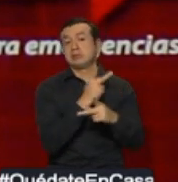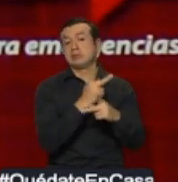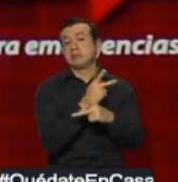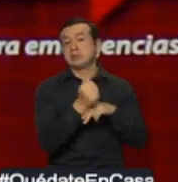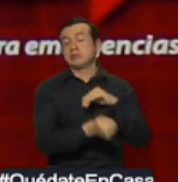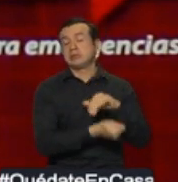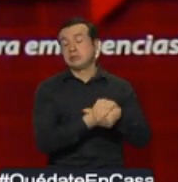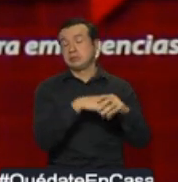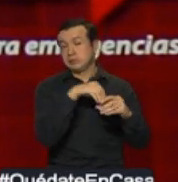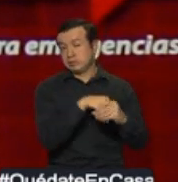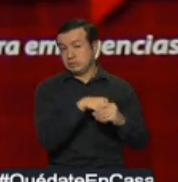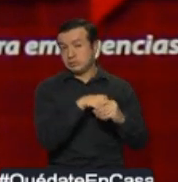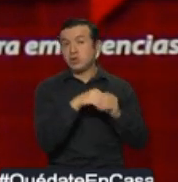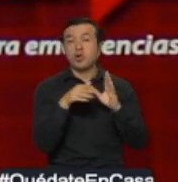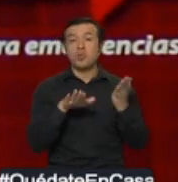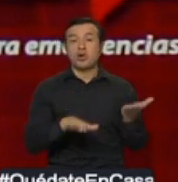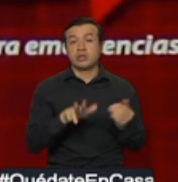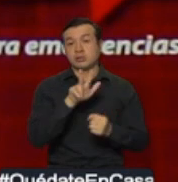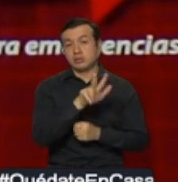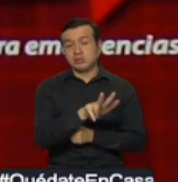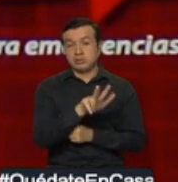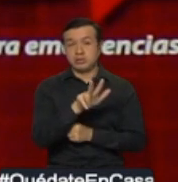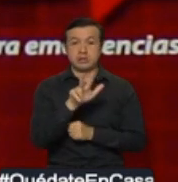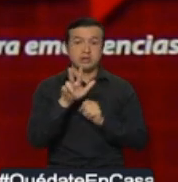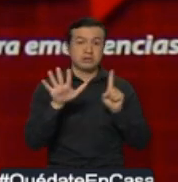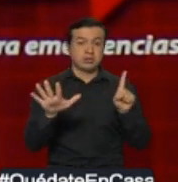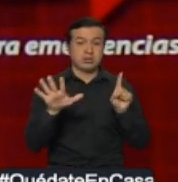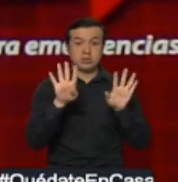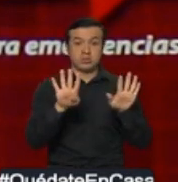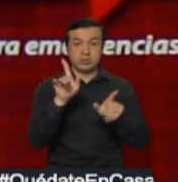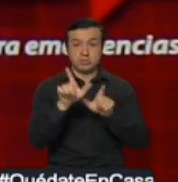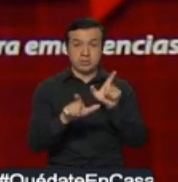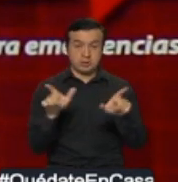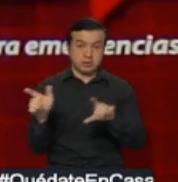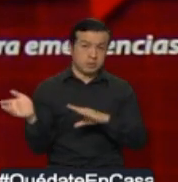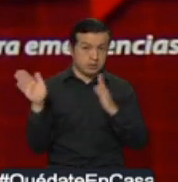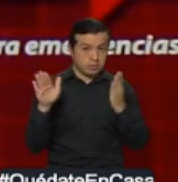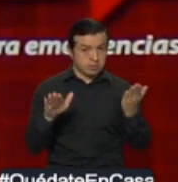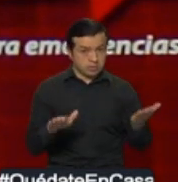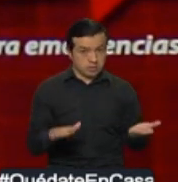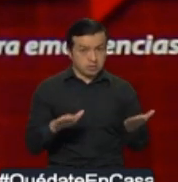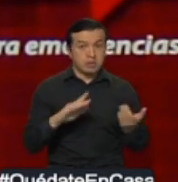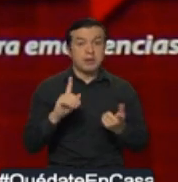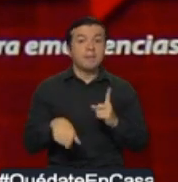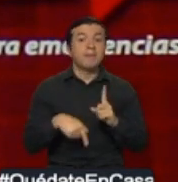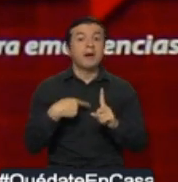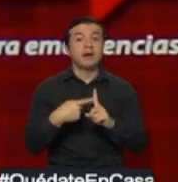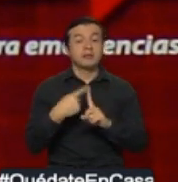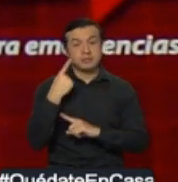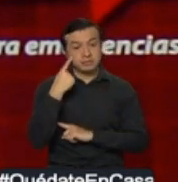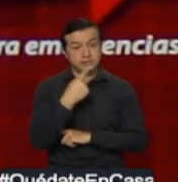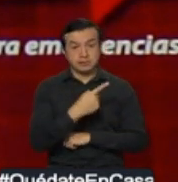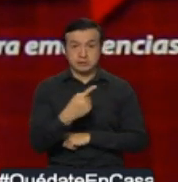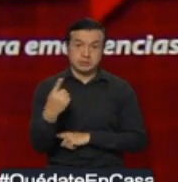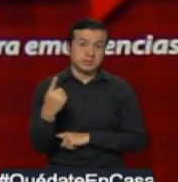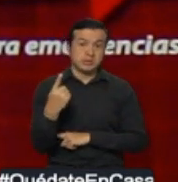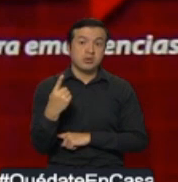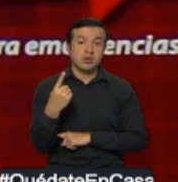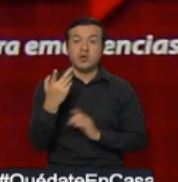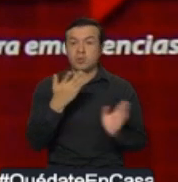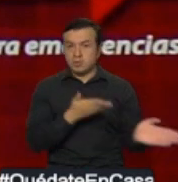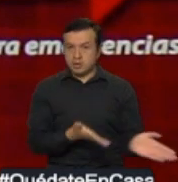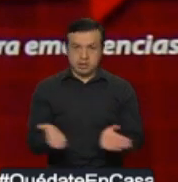reservado. Han fallecido 369 personas y han recibido el alta